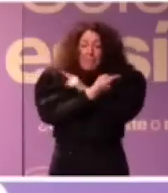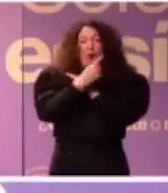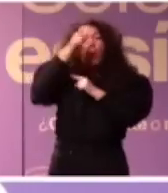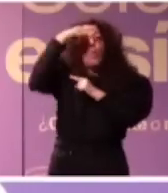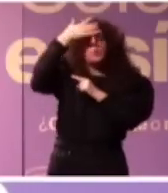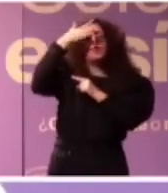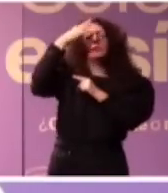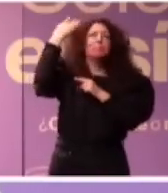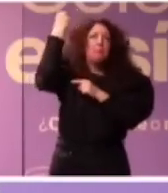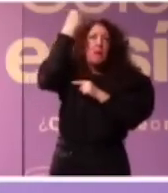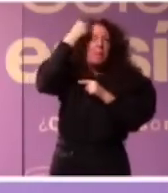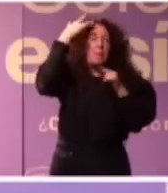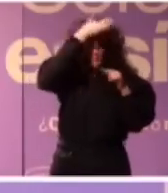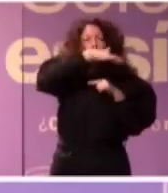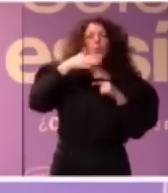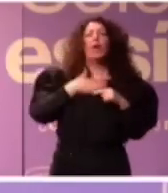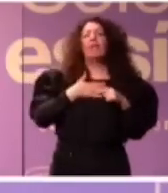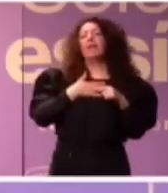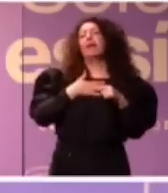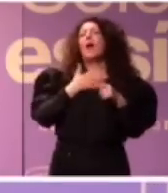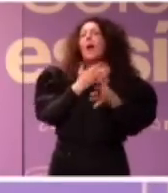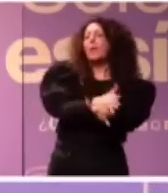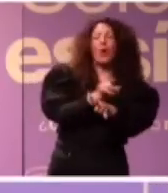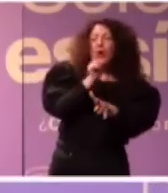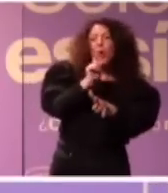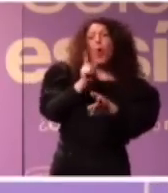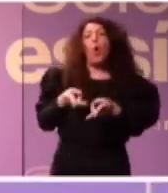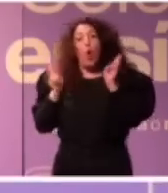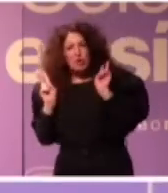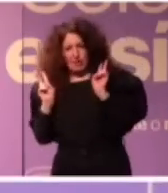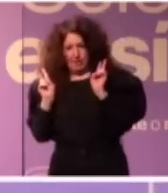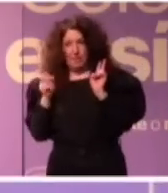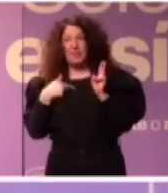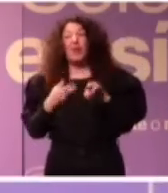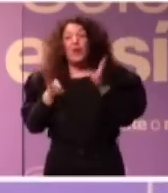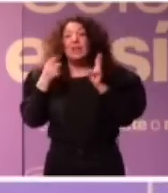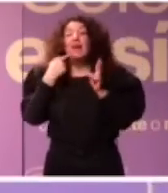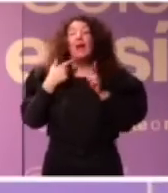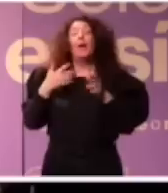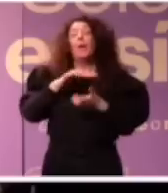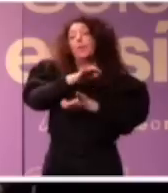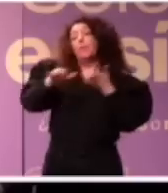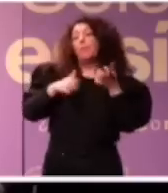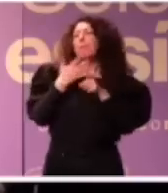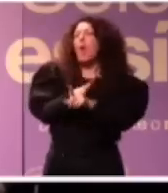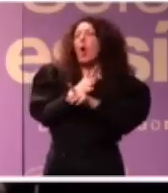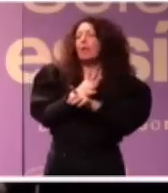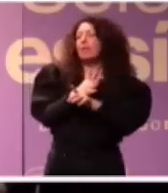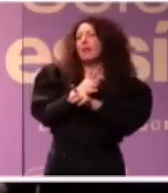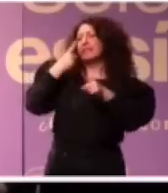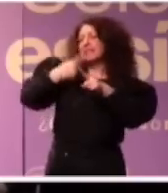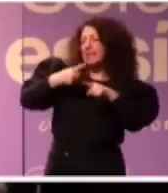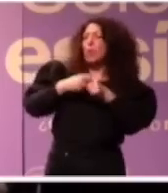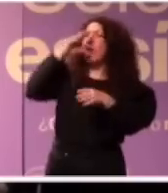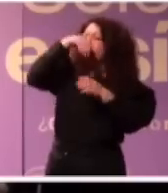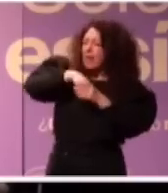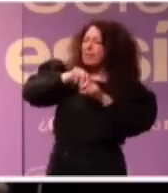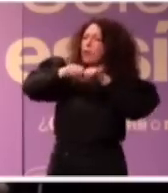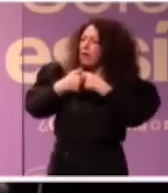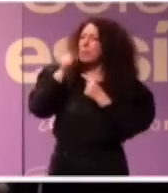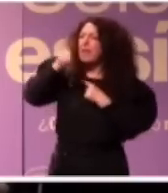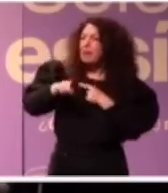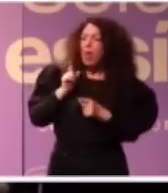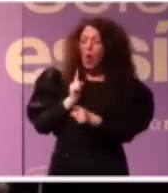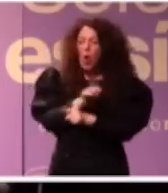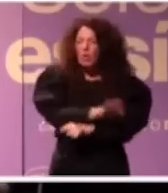cultura del consentimiento, que reconozca que las violencias sexuales ocurren en la familia, contra los niños y las